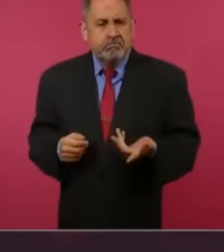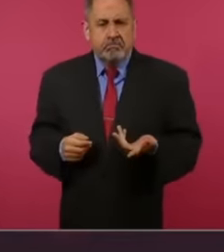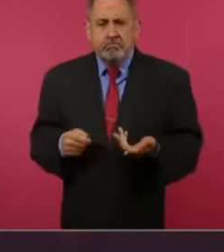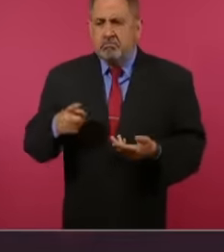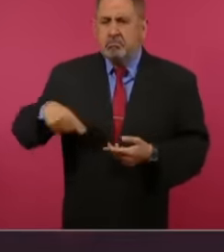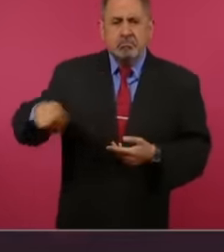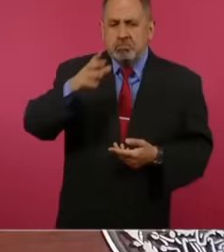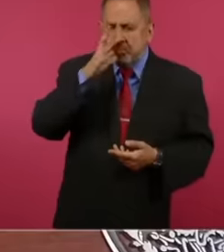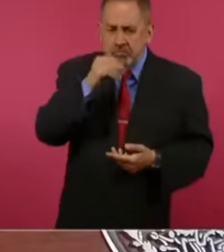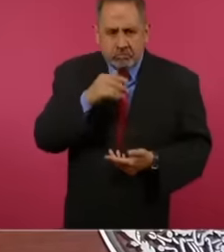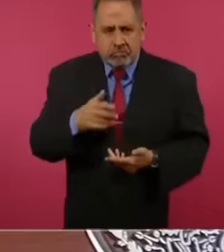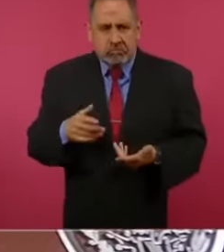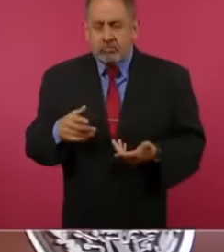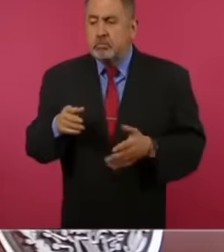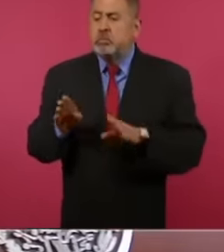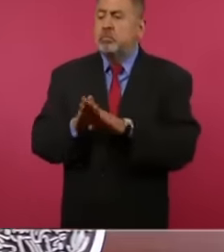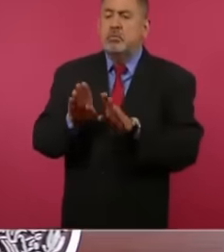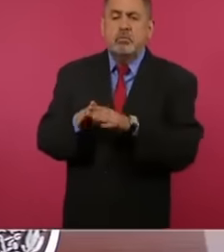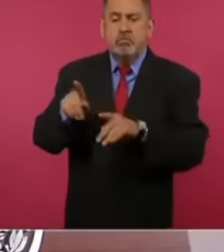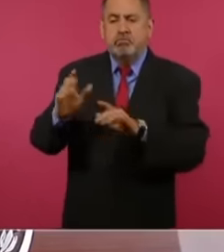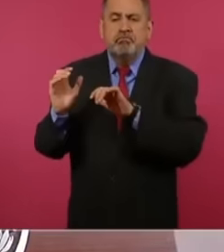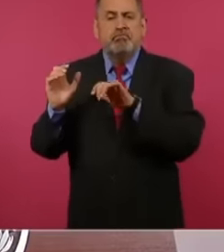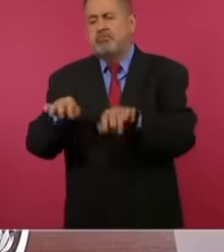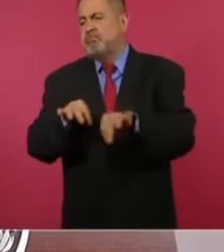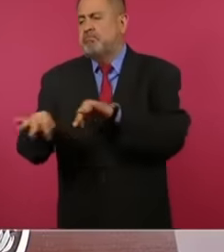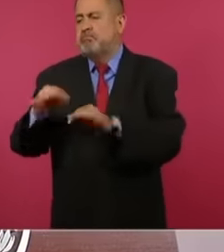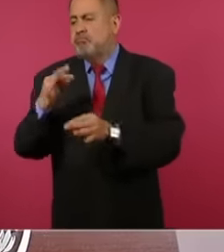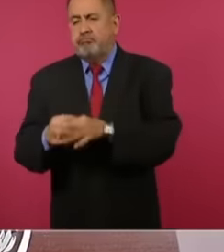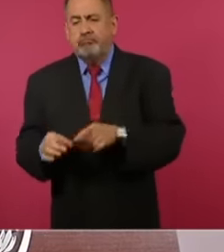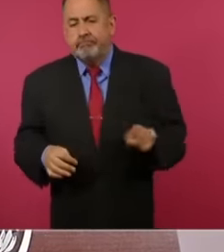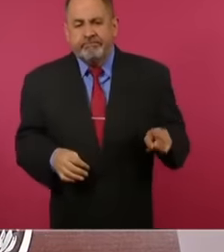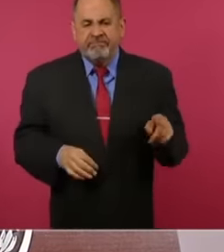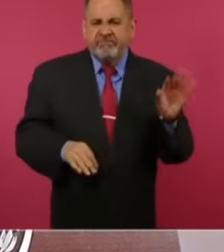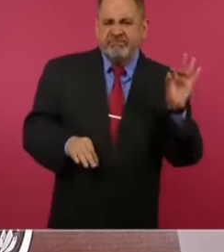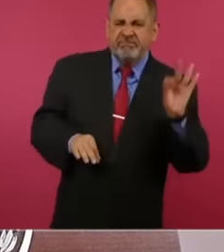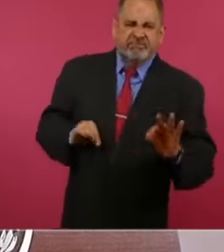sin la posibilidad de tener un empleo,